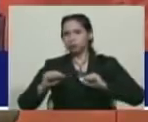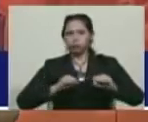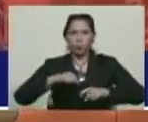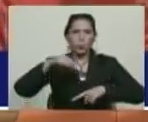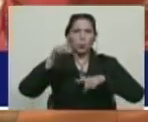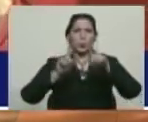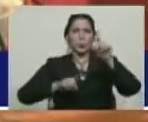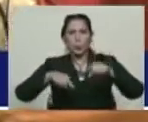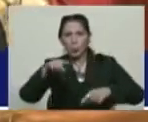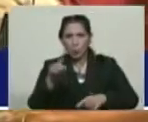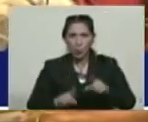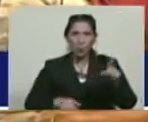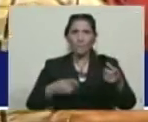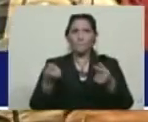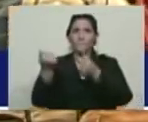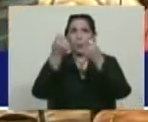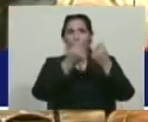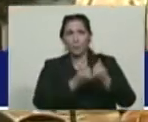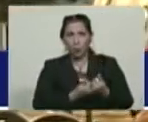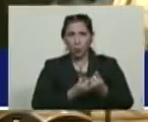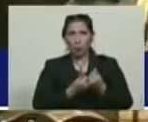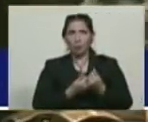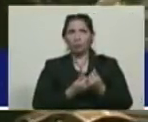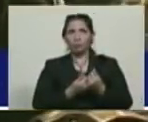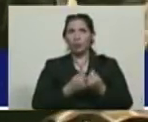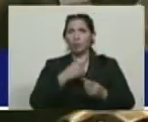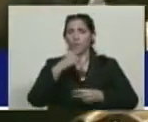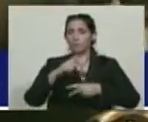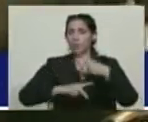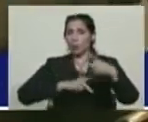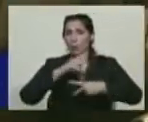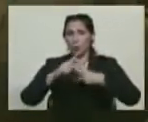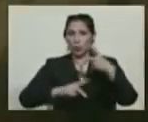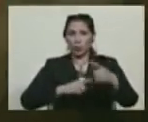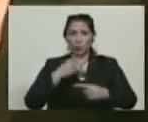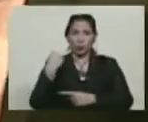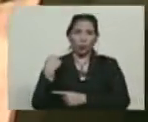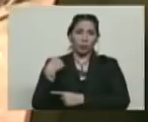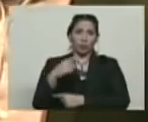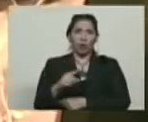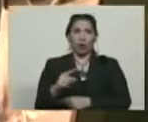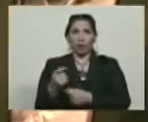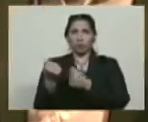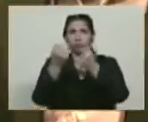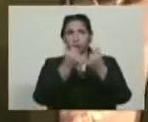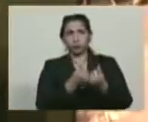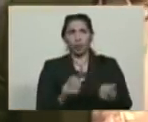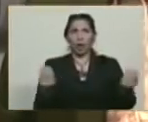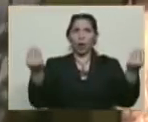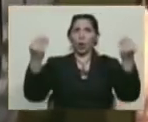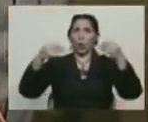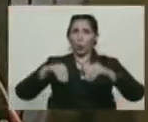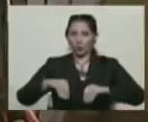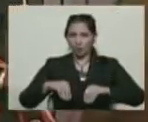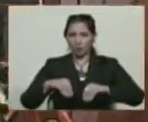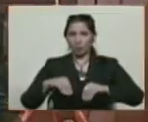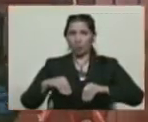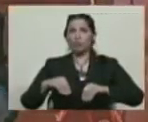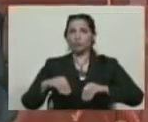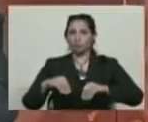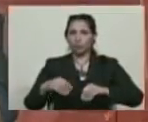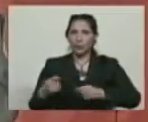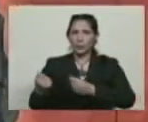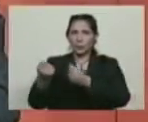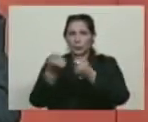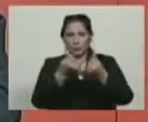para que los productos tengan un precio acordado un precio solidario y sean